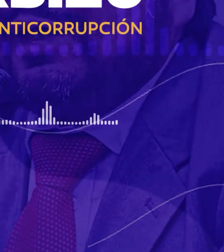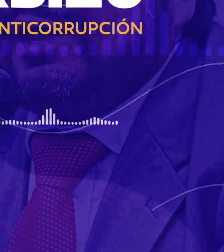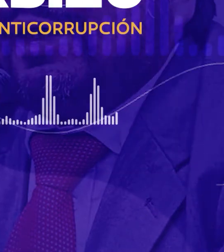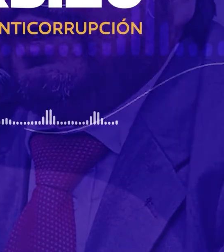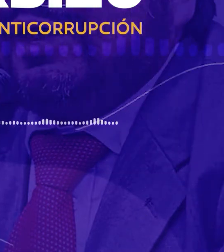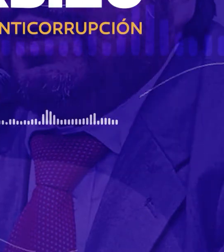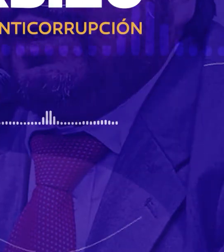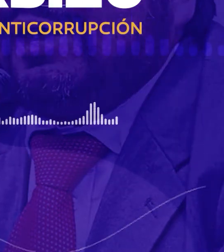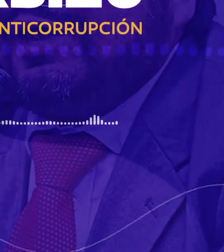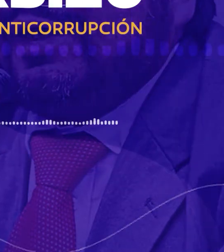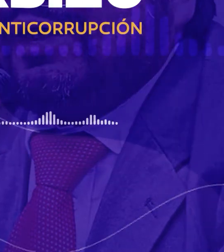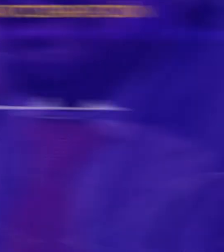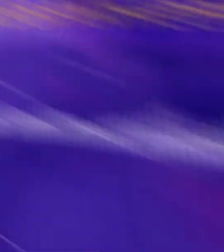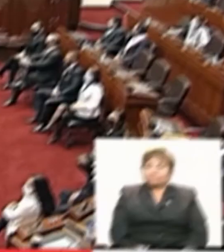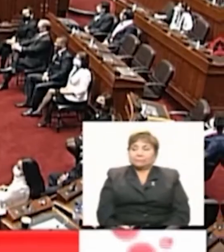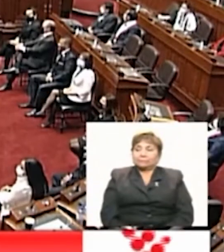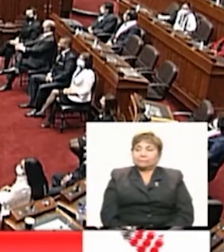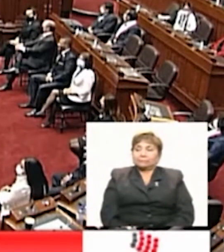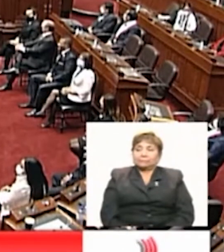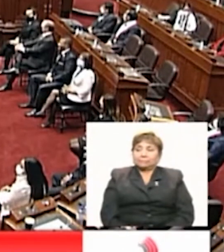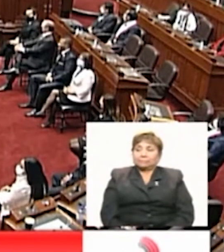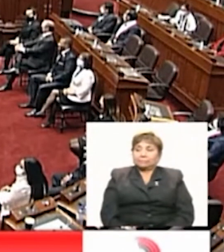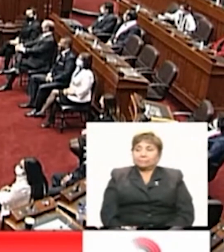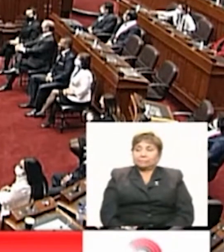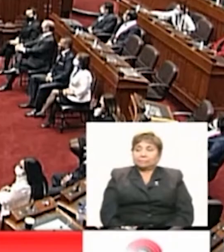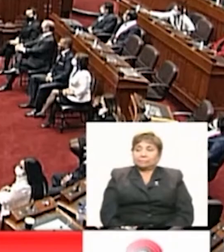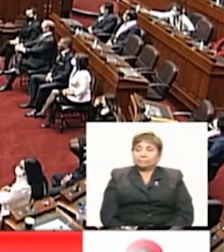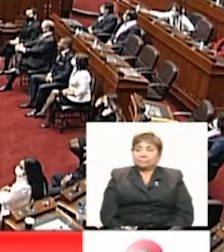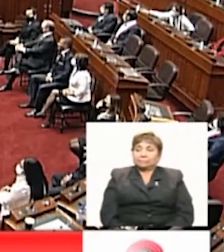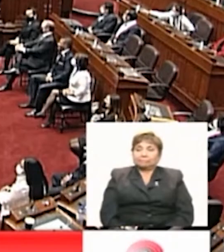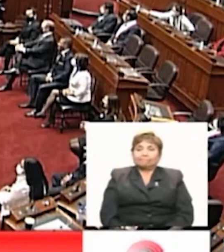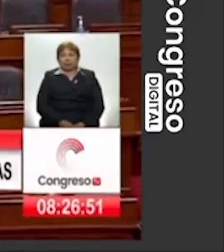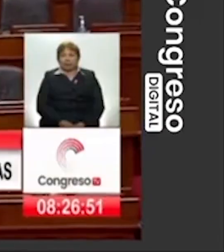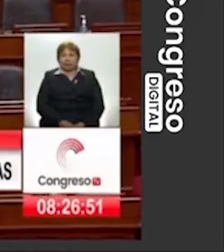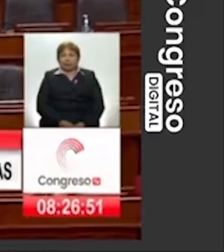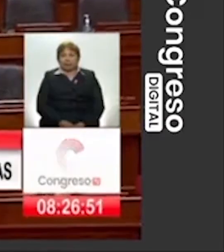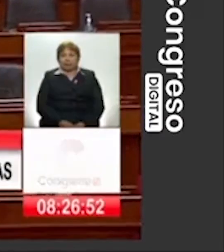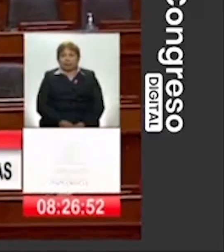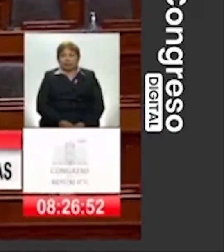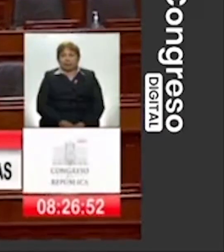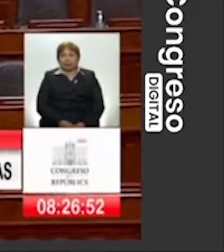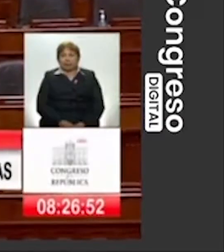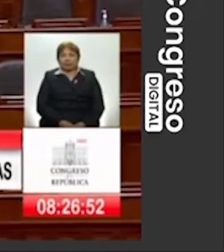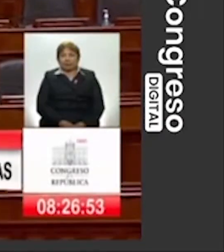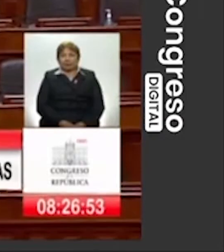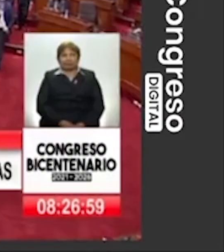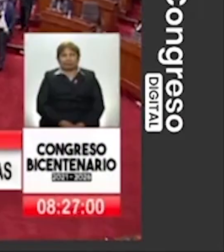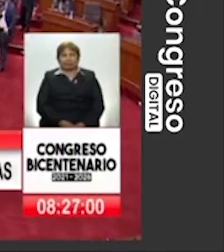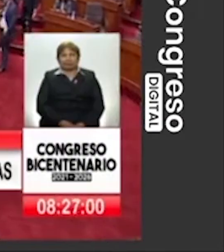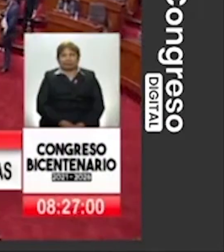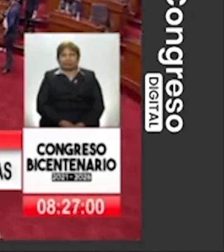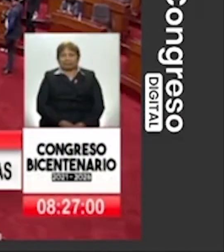representación de la ciudadanía. Con este tipo de decisiones se entiende por qué el Congreso es la institución